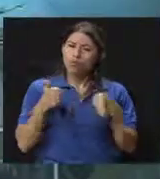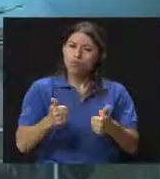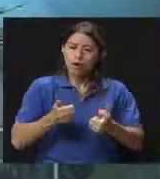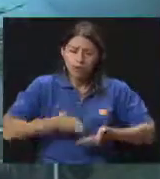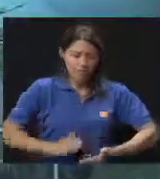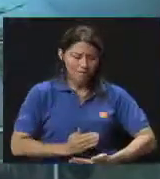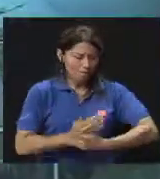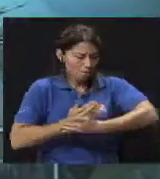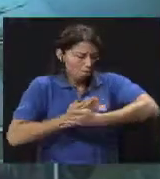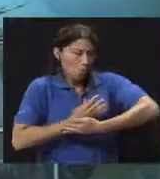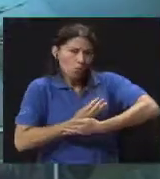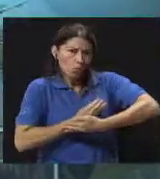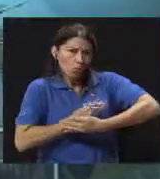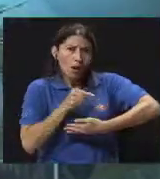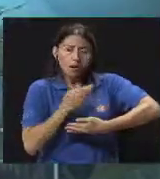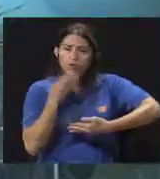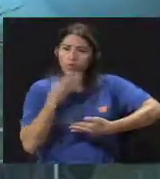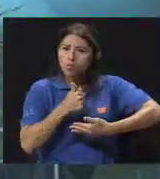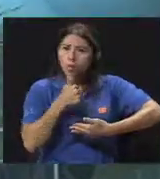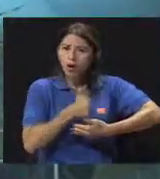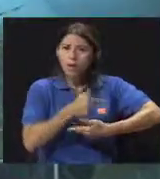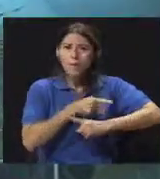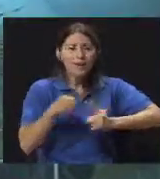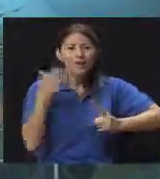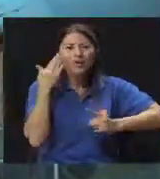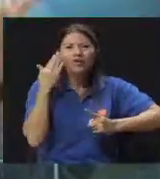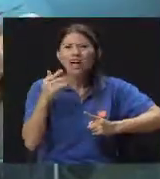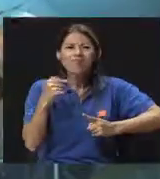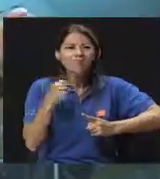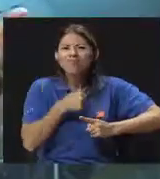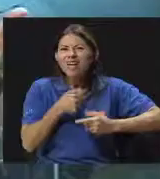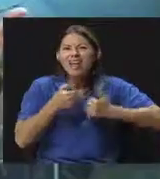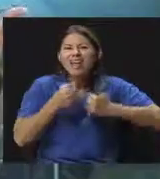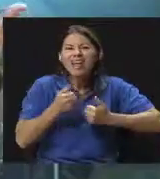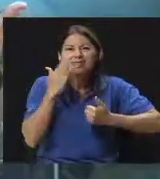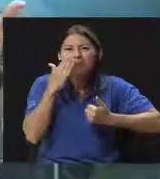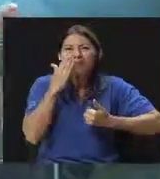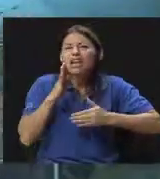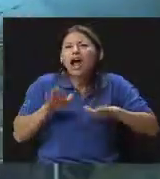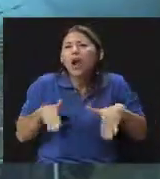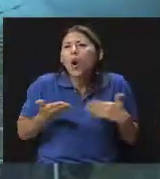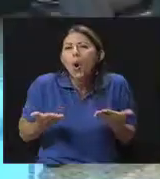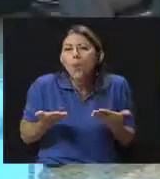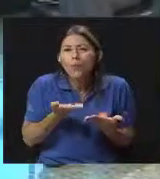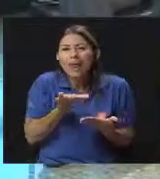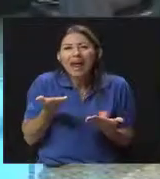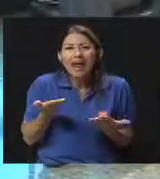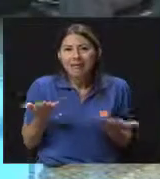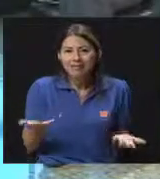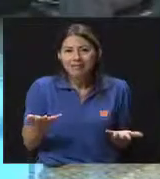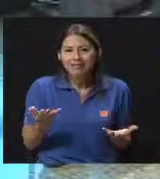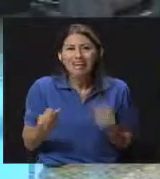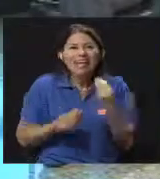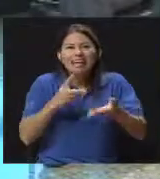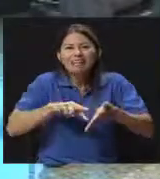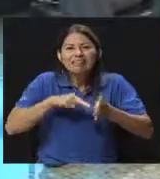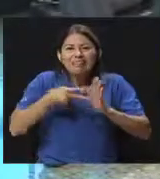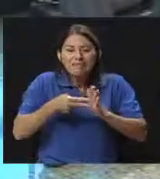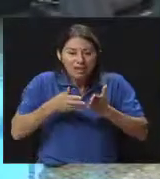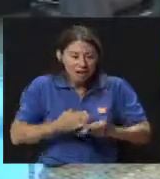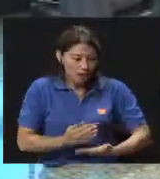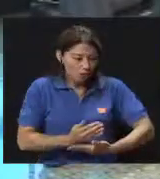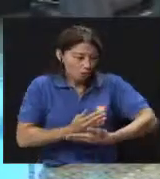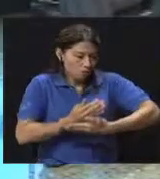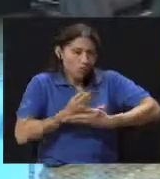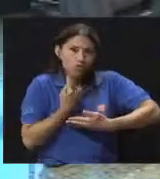no conoce en sí qué es leche materna, cómo se produce, en qué consiste dar lactancia materna de